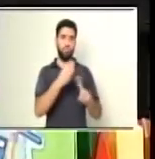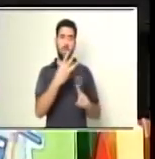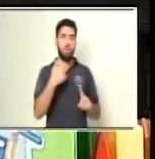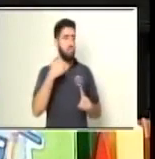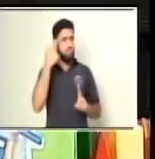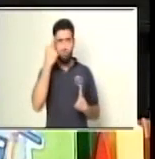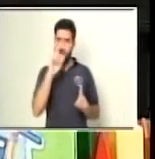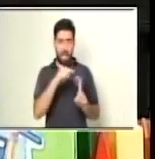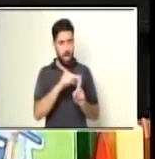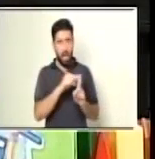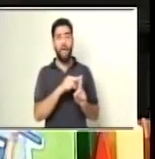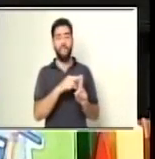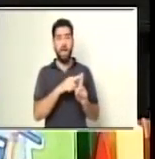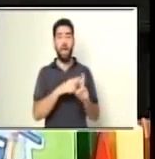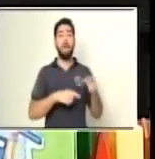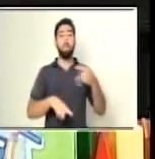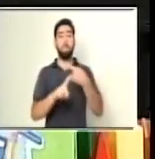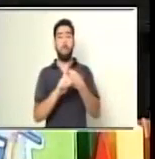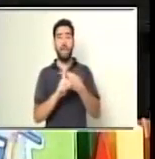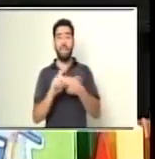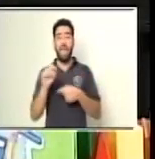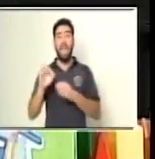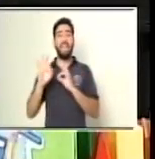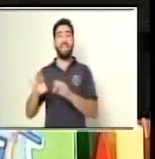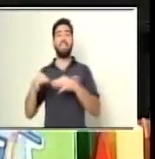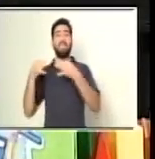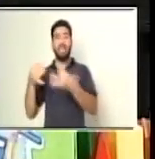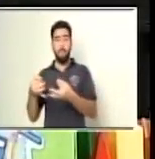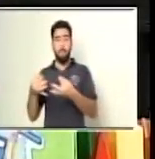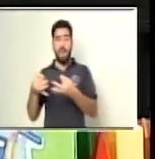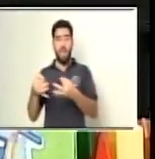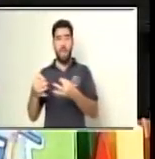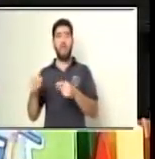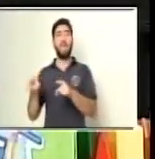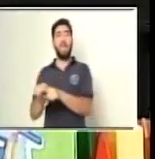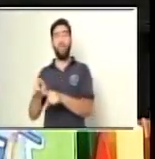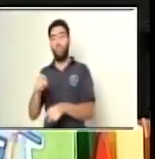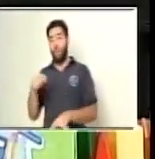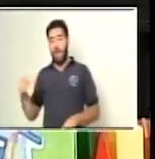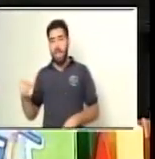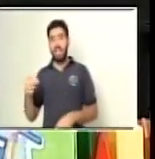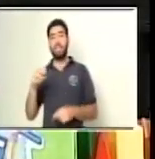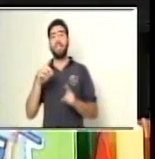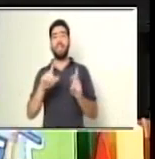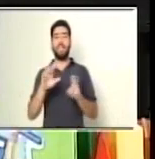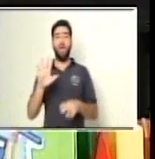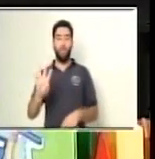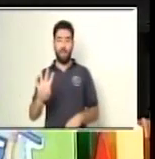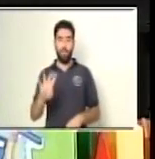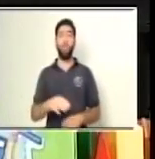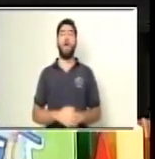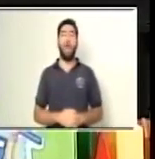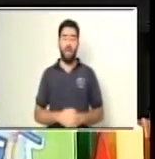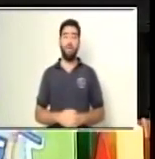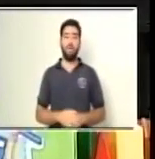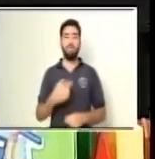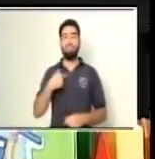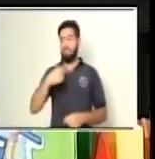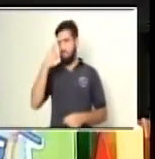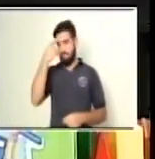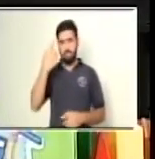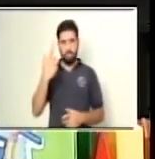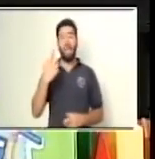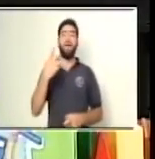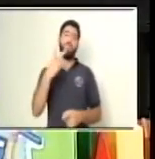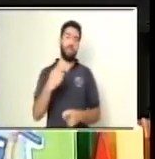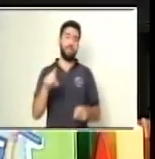64? Nuevamente, ese número que desconocemos y que estamos buscando lo vamos a representar como X.